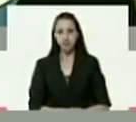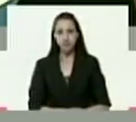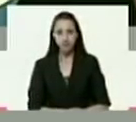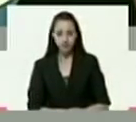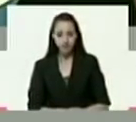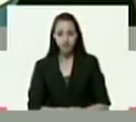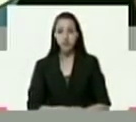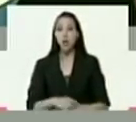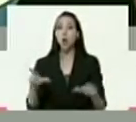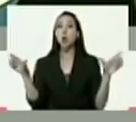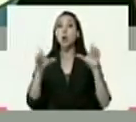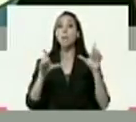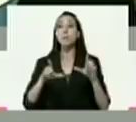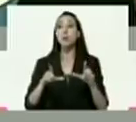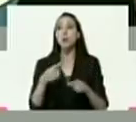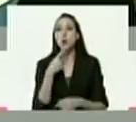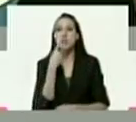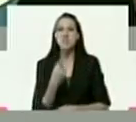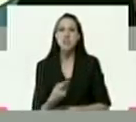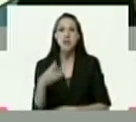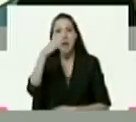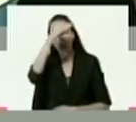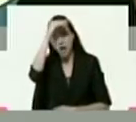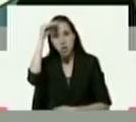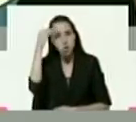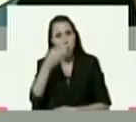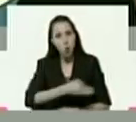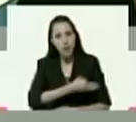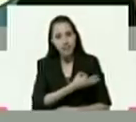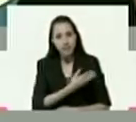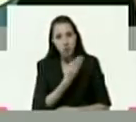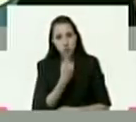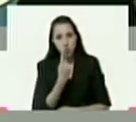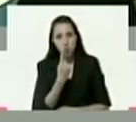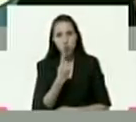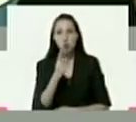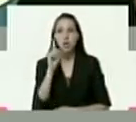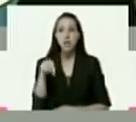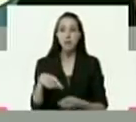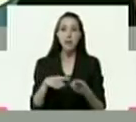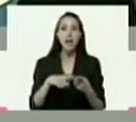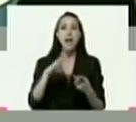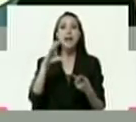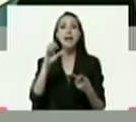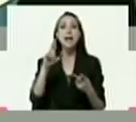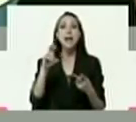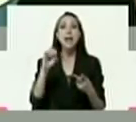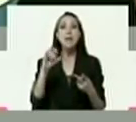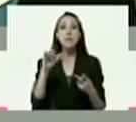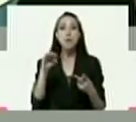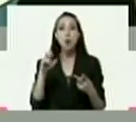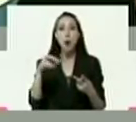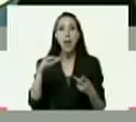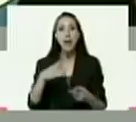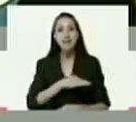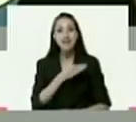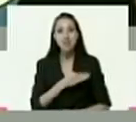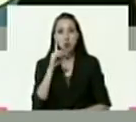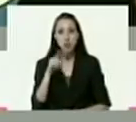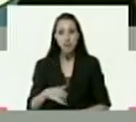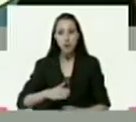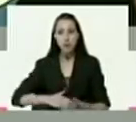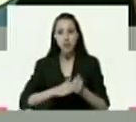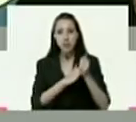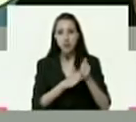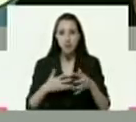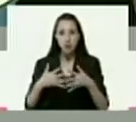comunicación piense que el señor Trump o el señor Craig Foller, comandante del Comando Sur de Estados Unidos, deja